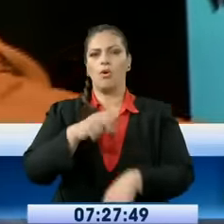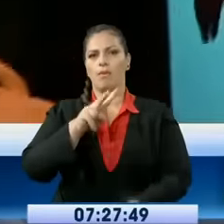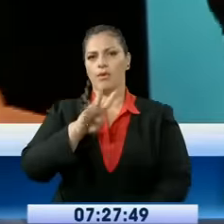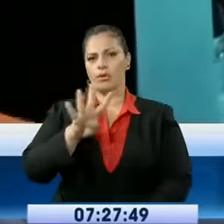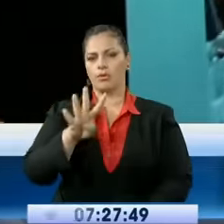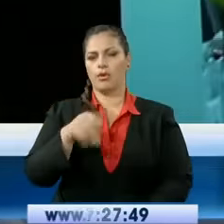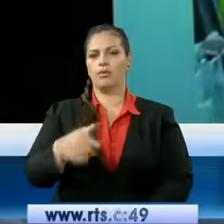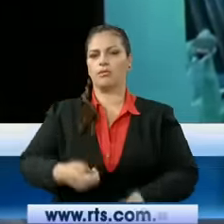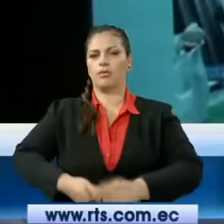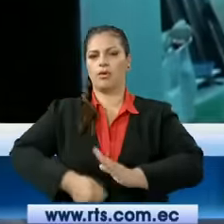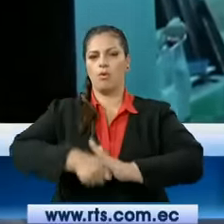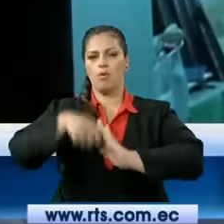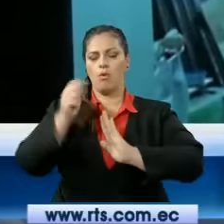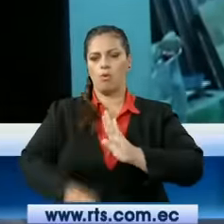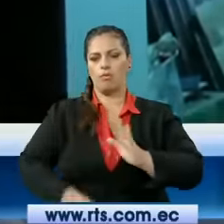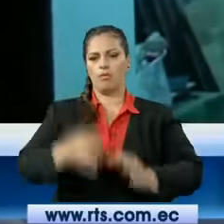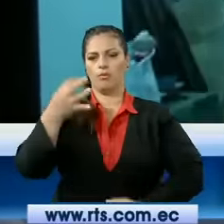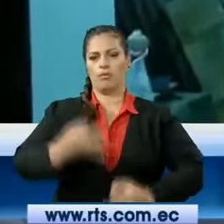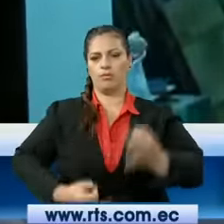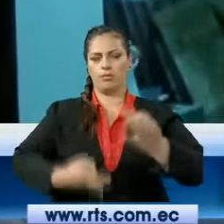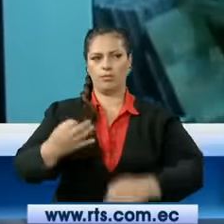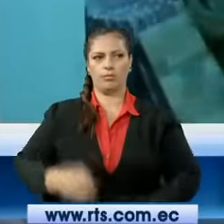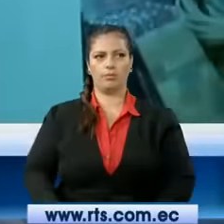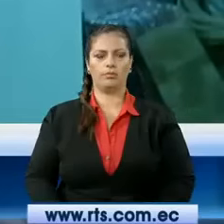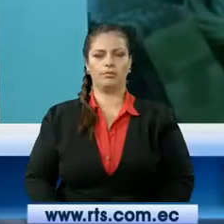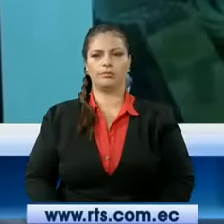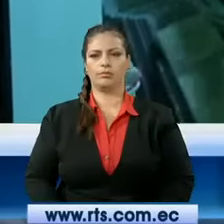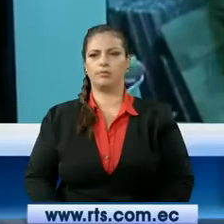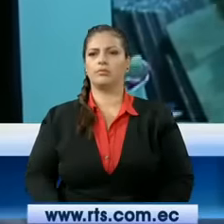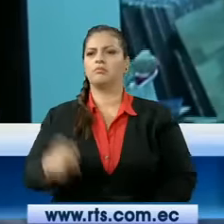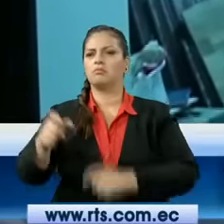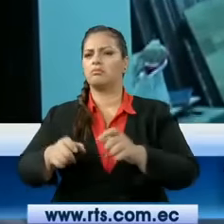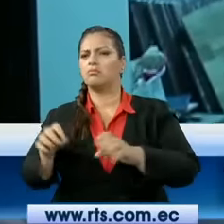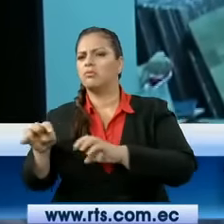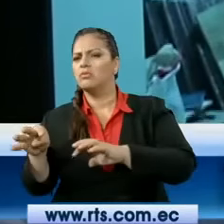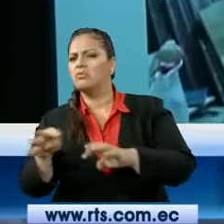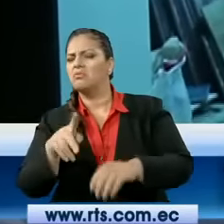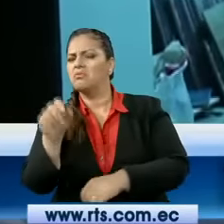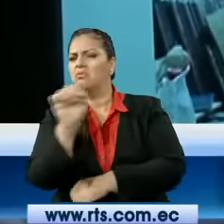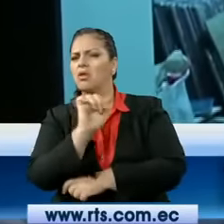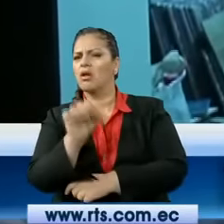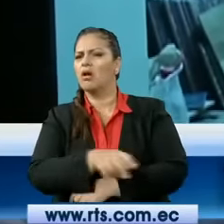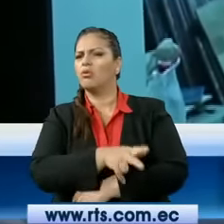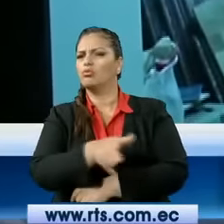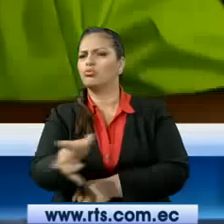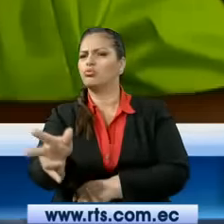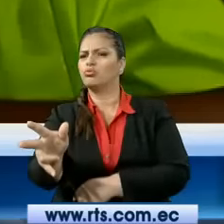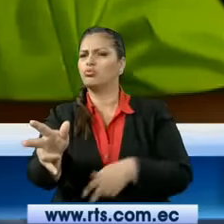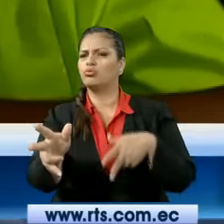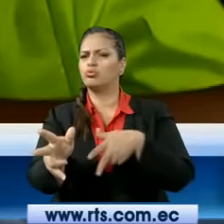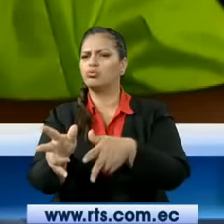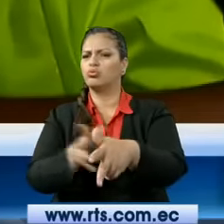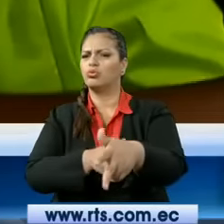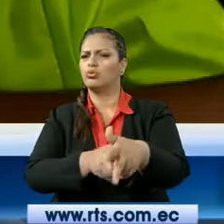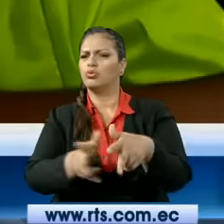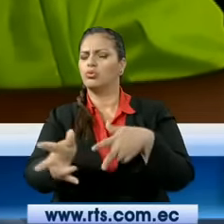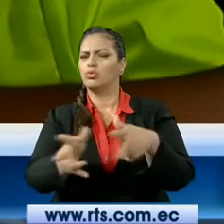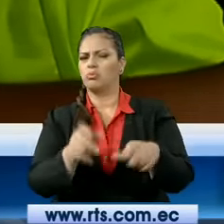medidas cautelares. La ciudadanía observaba varios movimientos de vehículos y de personas, por lo